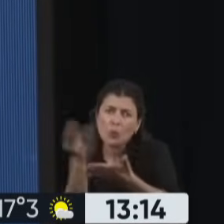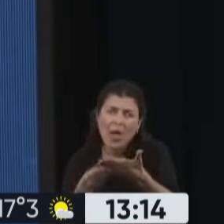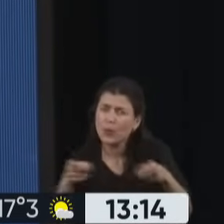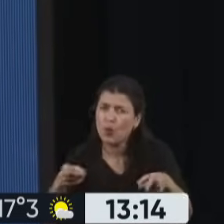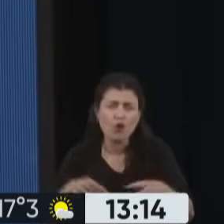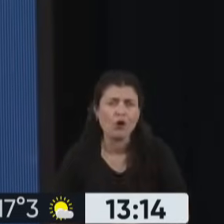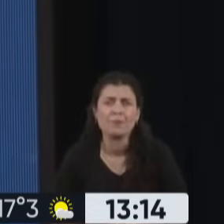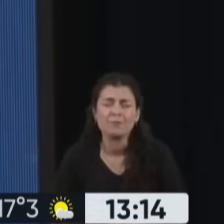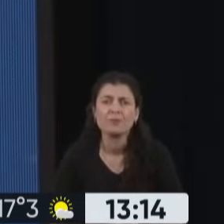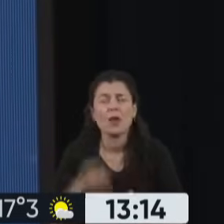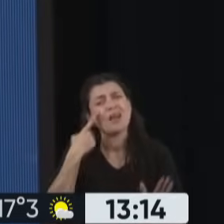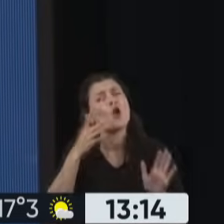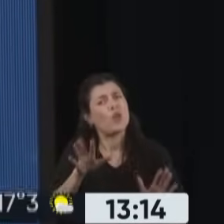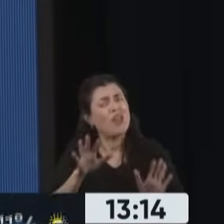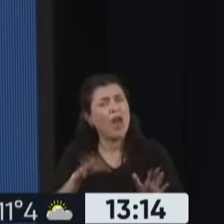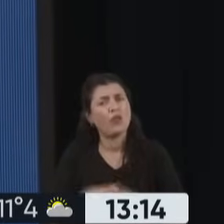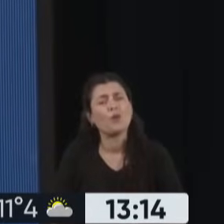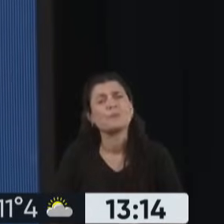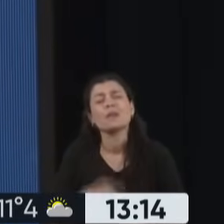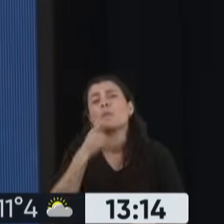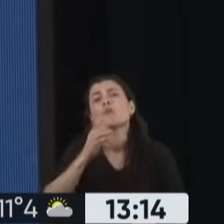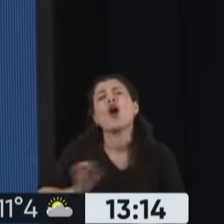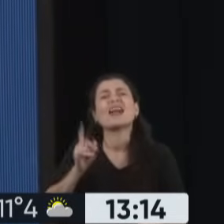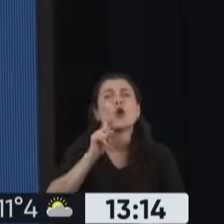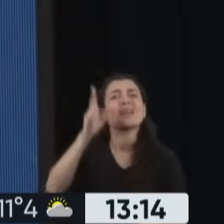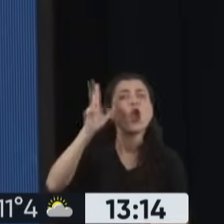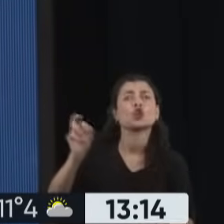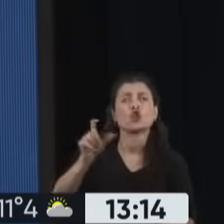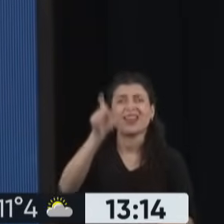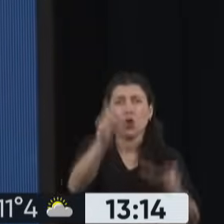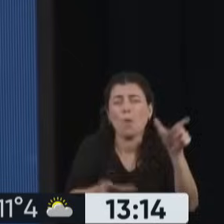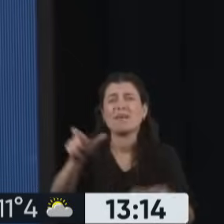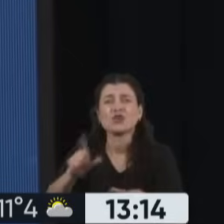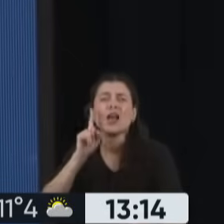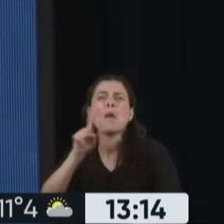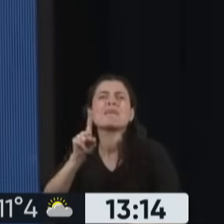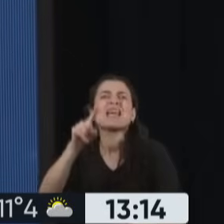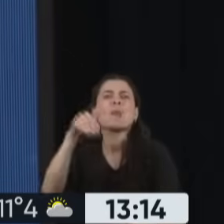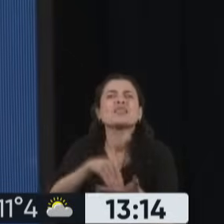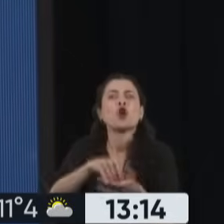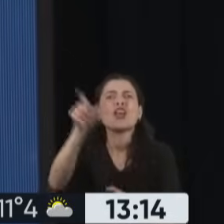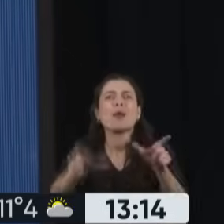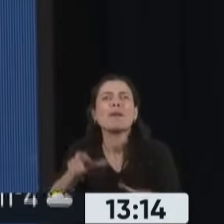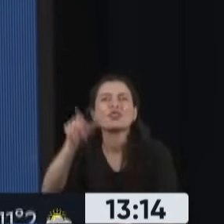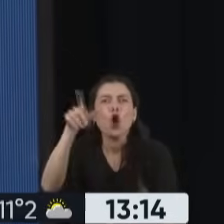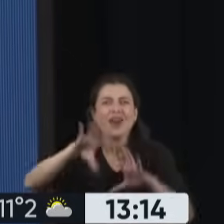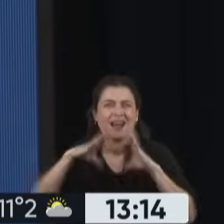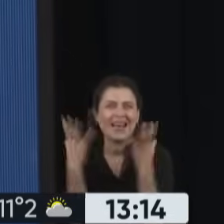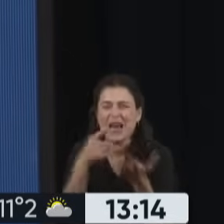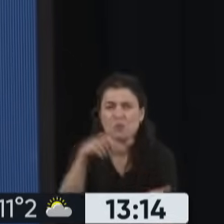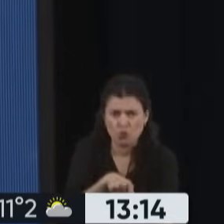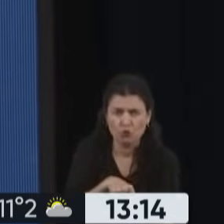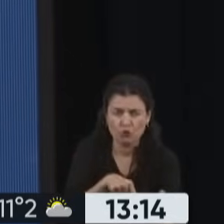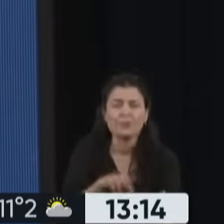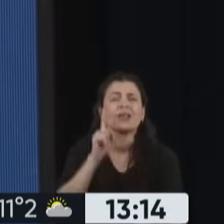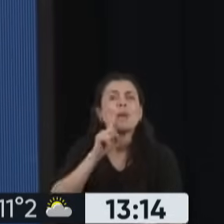es que mientras que en el año 1800 vivían cerca de 1.000 millones de seres humanos, número que se alcanzó exactamente en el